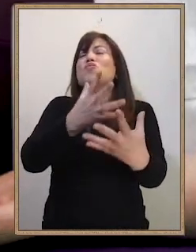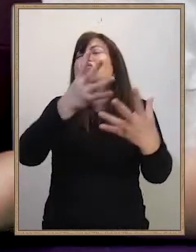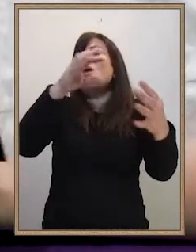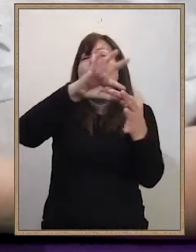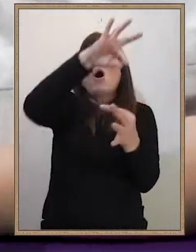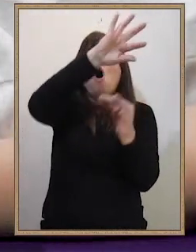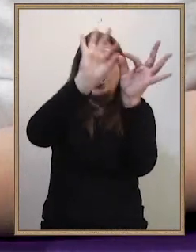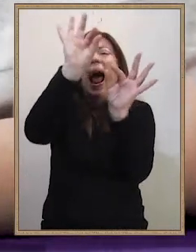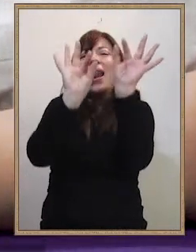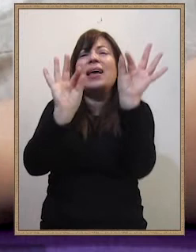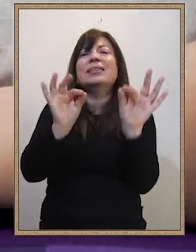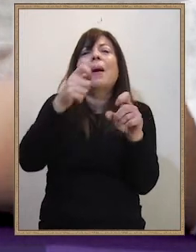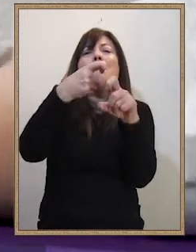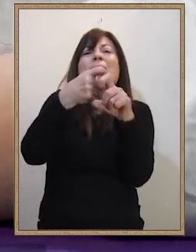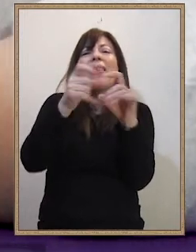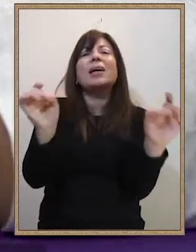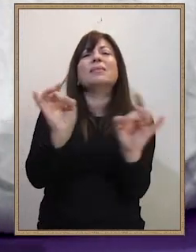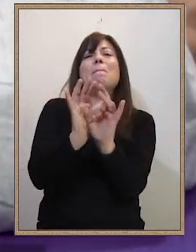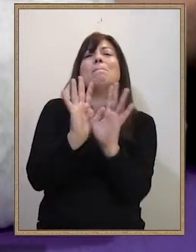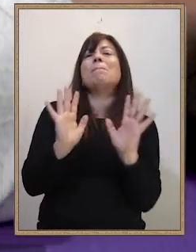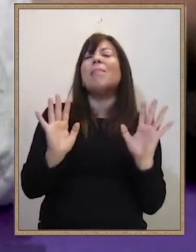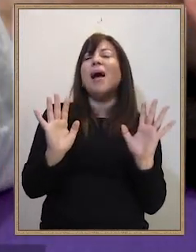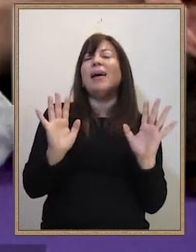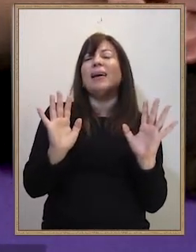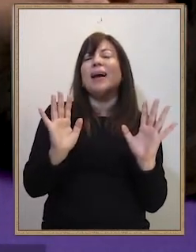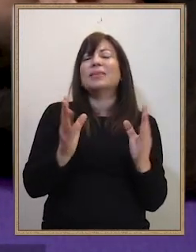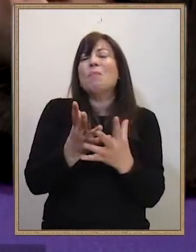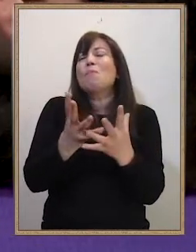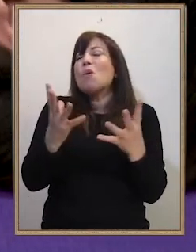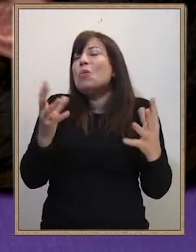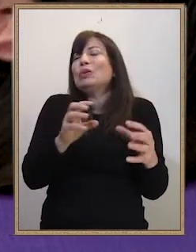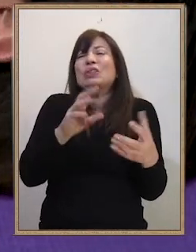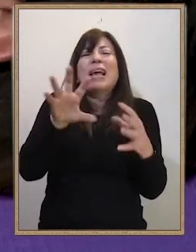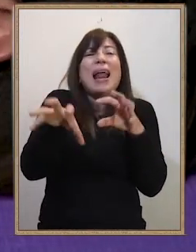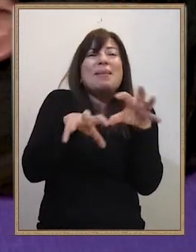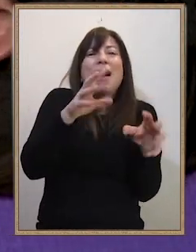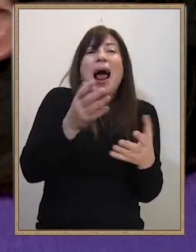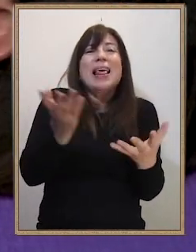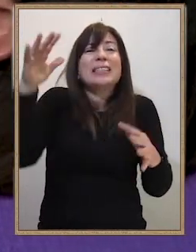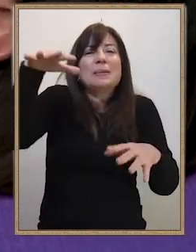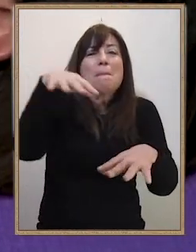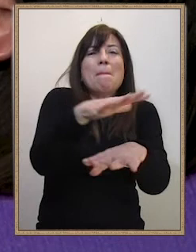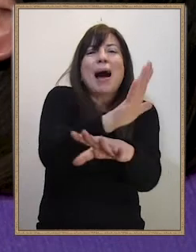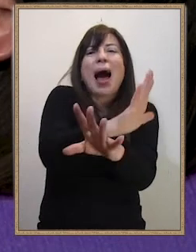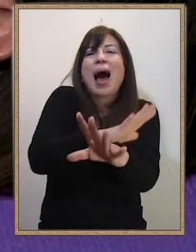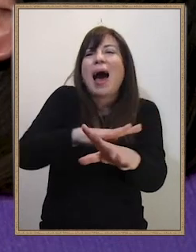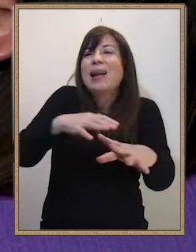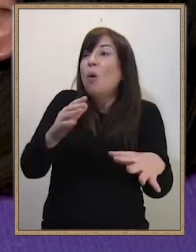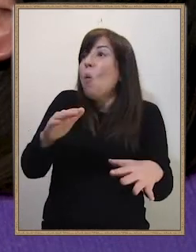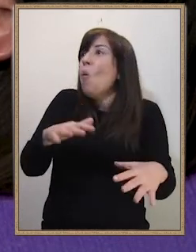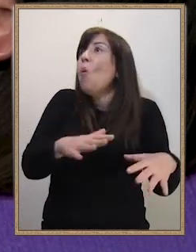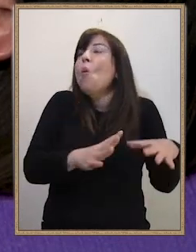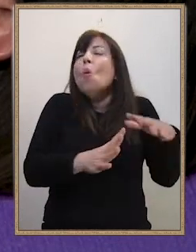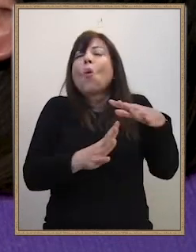de corales, de piedras mágicas, de muchos seres del mar. Voy a ir